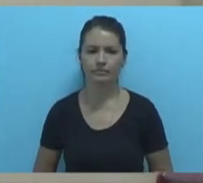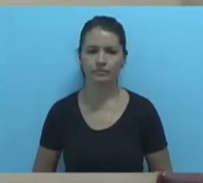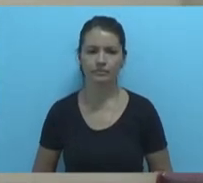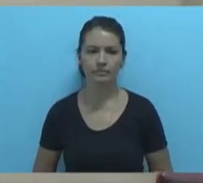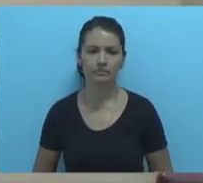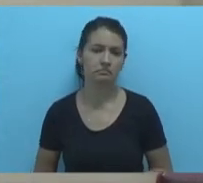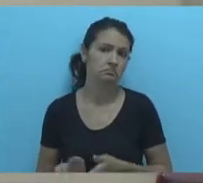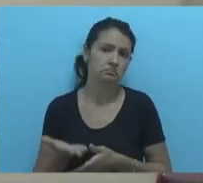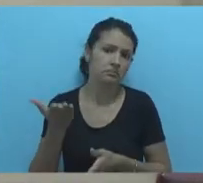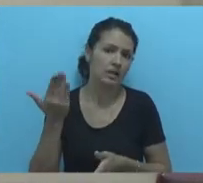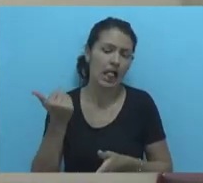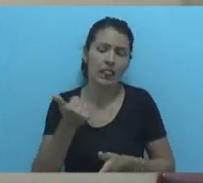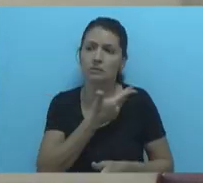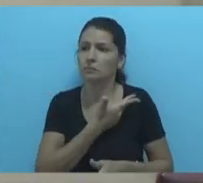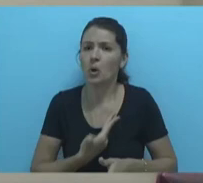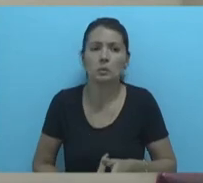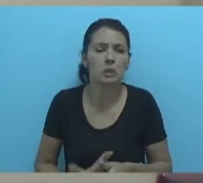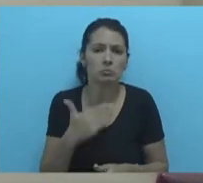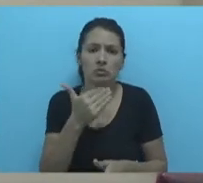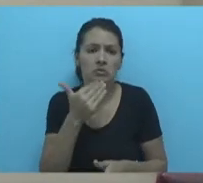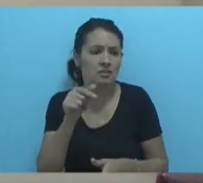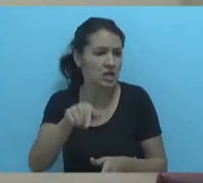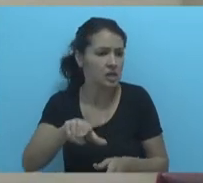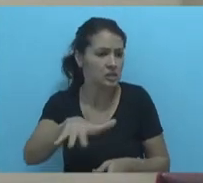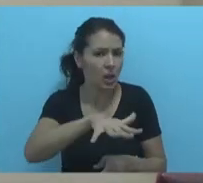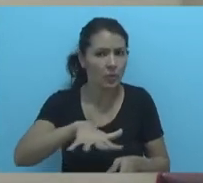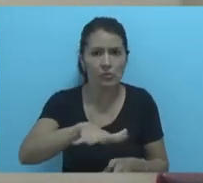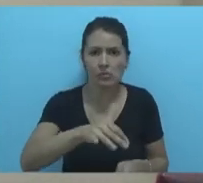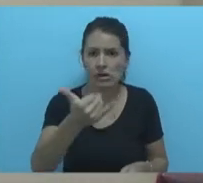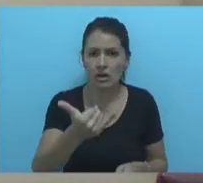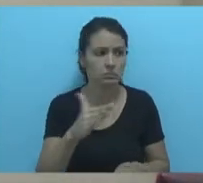ese momento no existían formalmente.